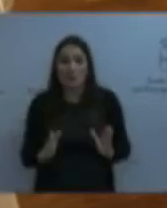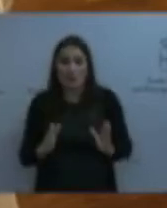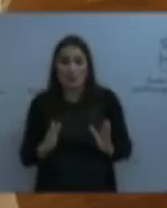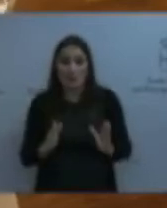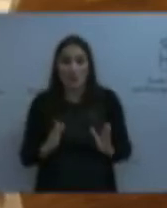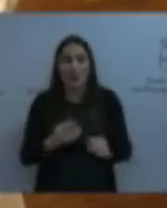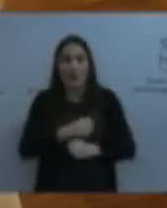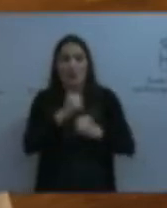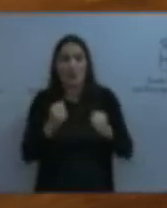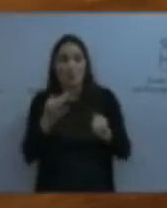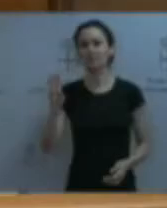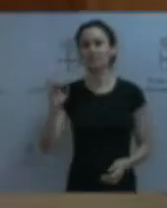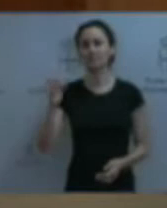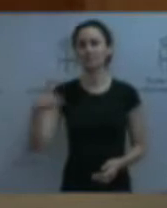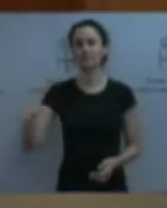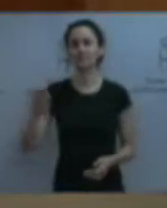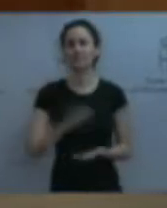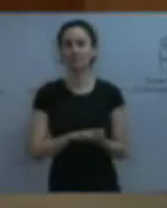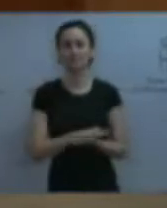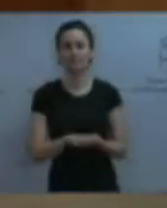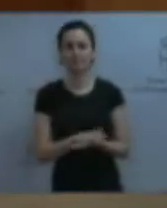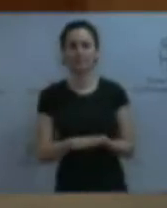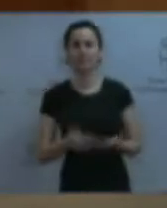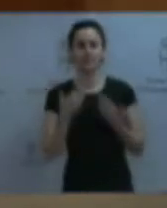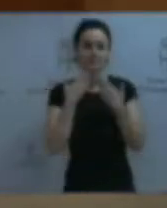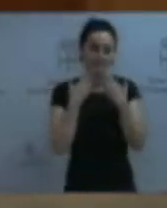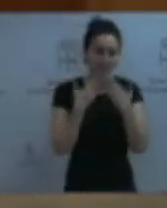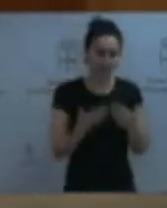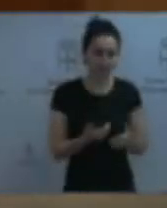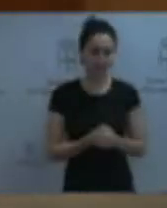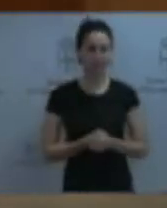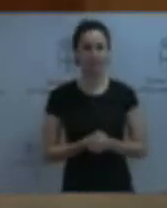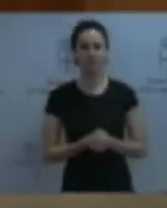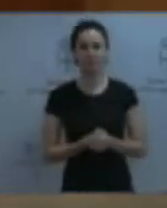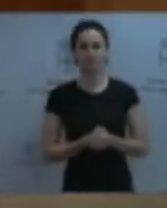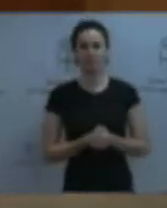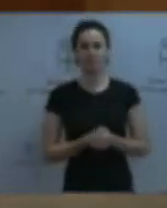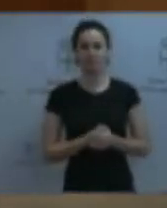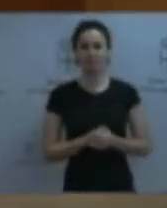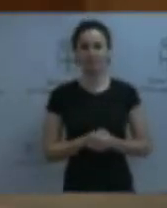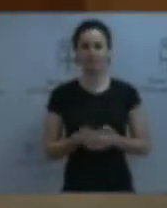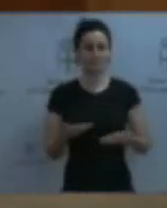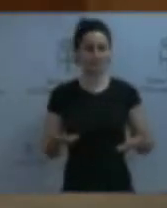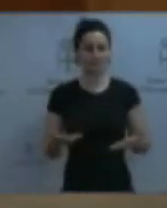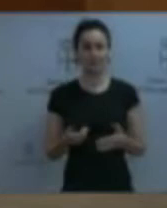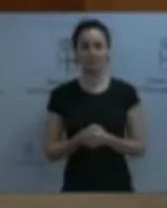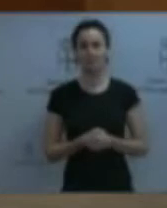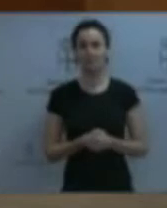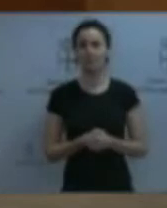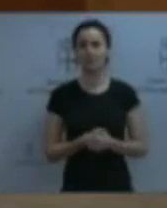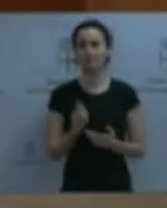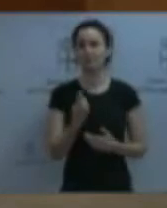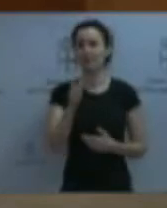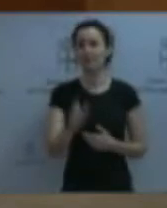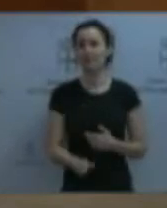convertirlas en viviendas de emergencia. Gracias. Bueno, ¿se imaginan que a alguien que acaba de sufrir un